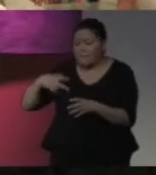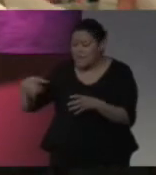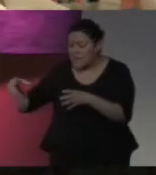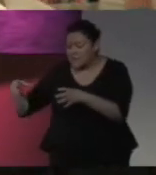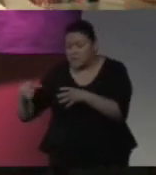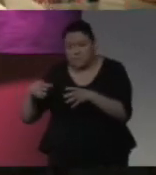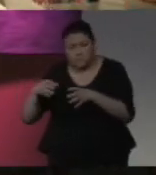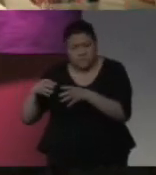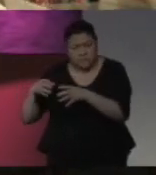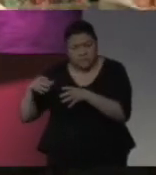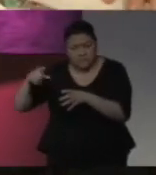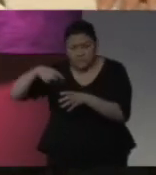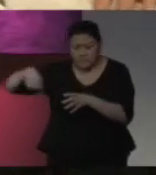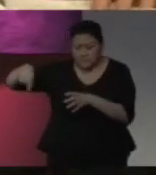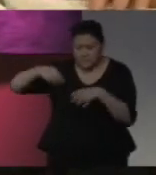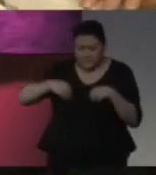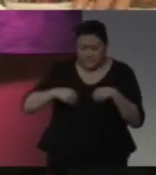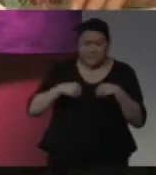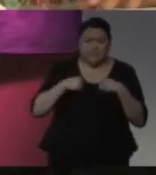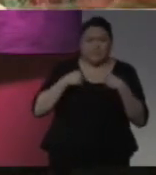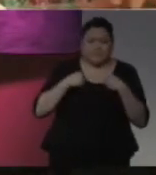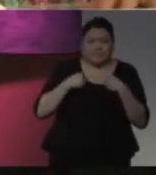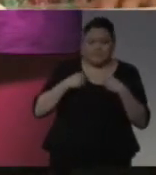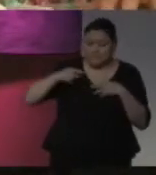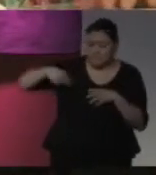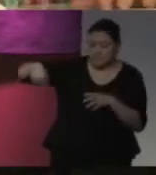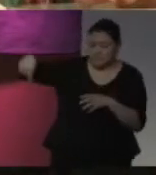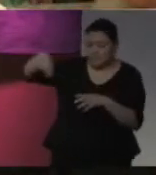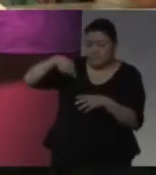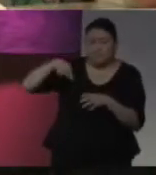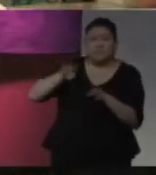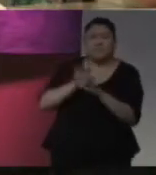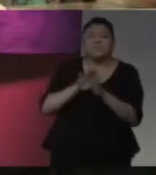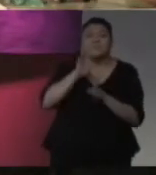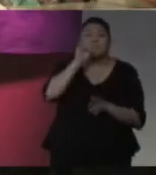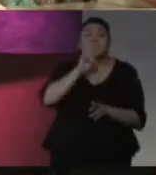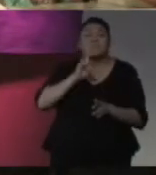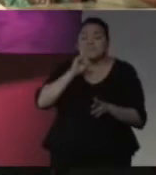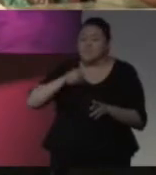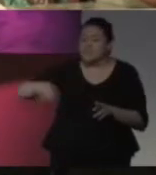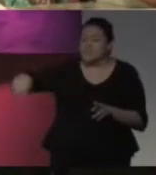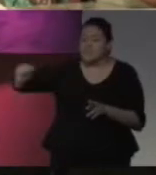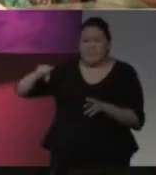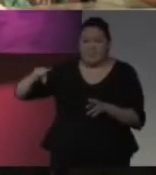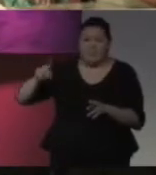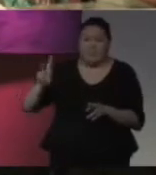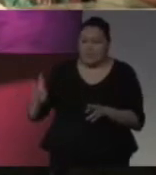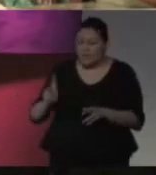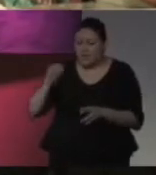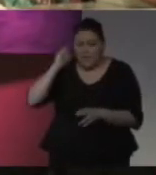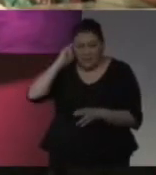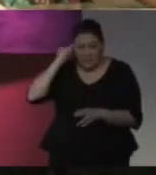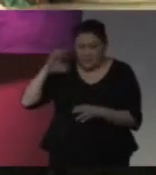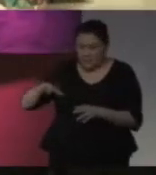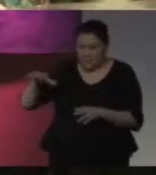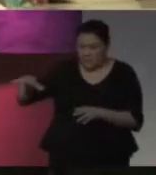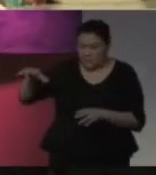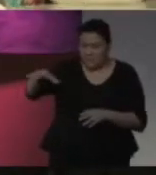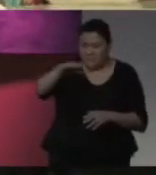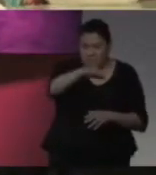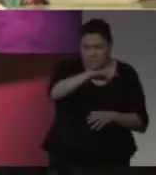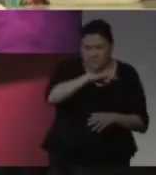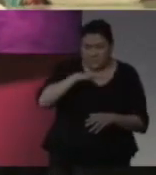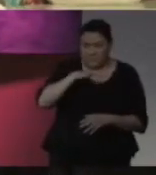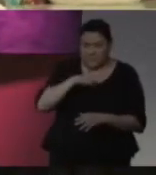está viviendo entre las mujeres de los pueblos indígenas. Válgame, ya me